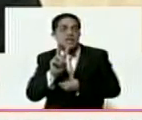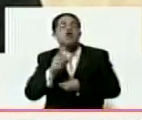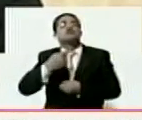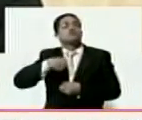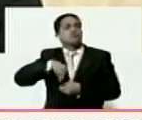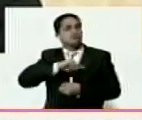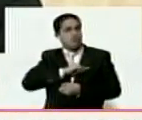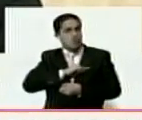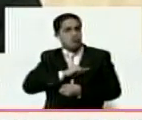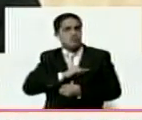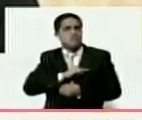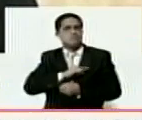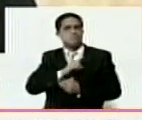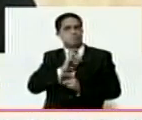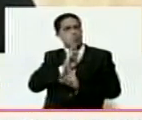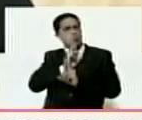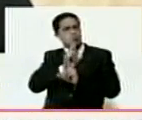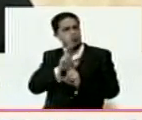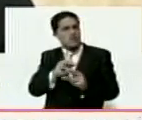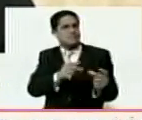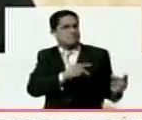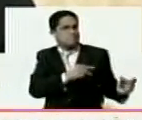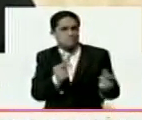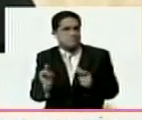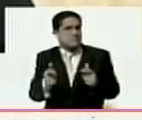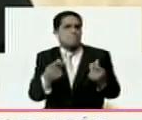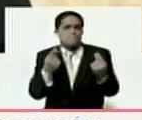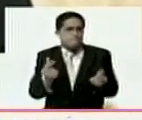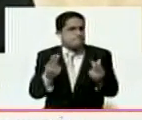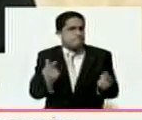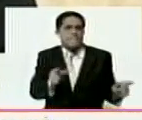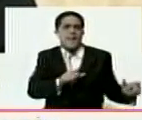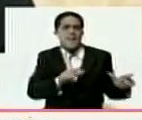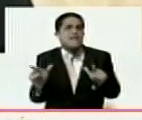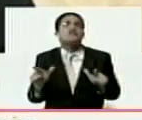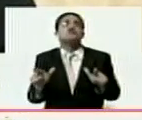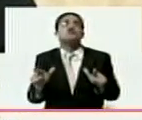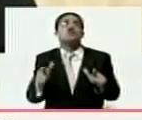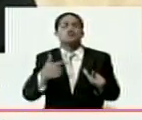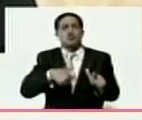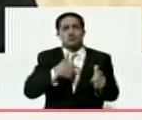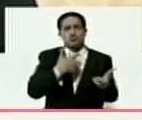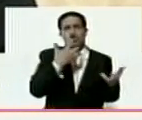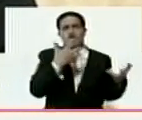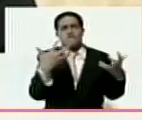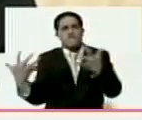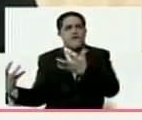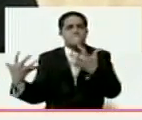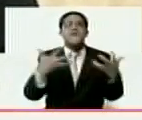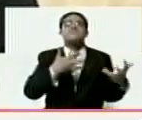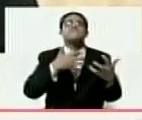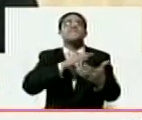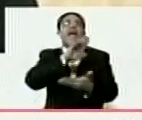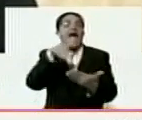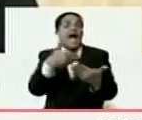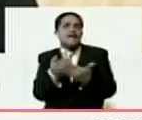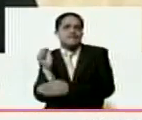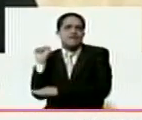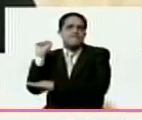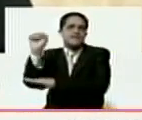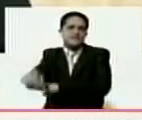nosotros sabremos responder y daríamos mil batallas hasta garantizar la